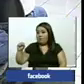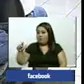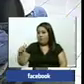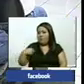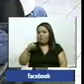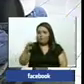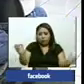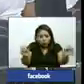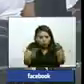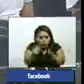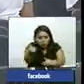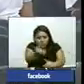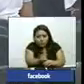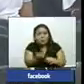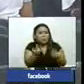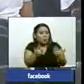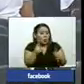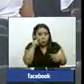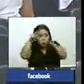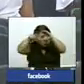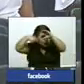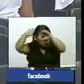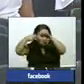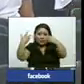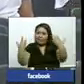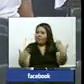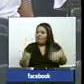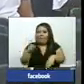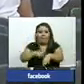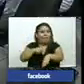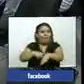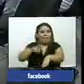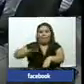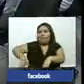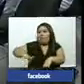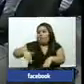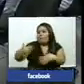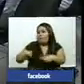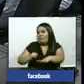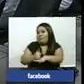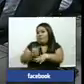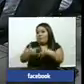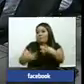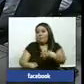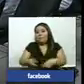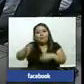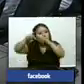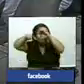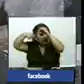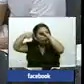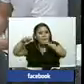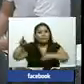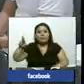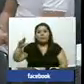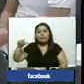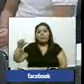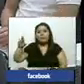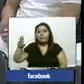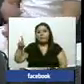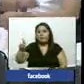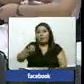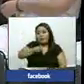políticos reunidos con pandilleros no se reprodujeron porque ya estaban fuera del tiempo estipulado por la ley. Con imágenes de Ricardo Tobar, Inmar